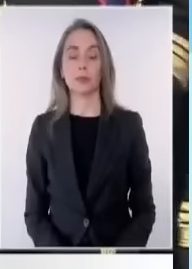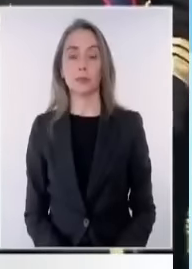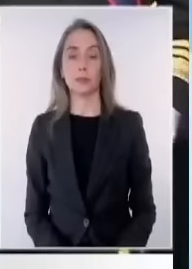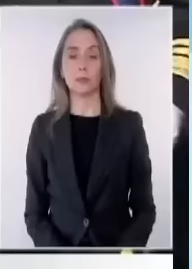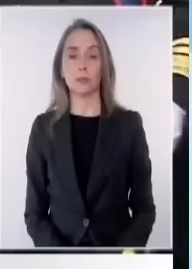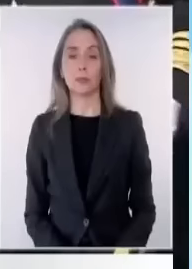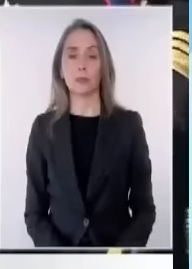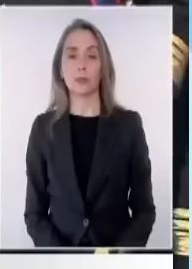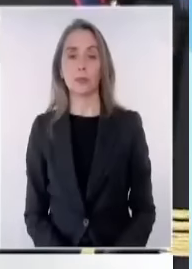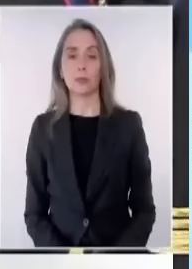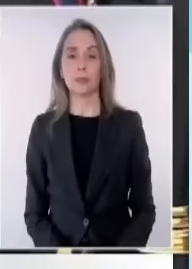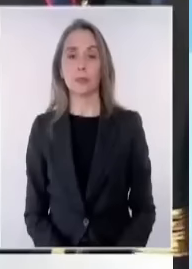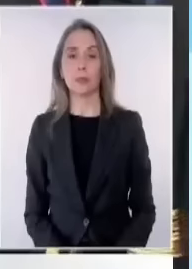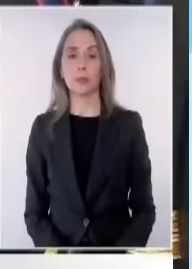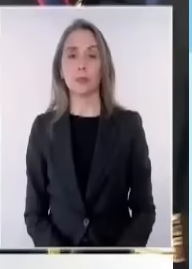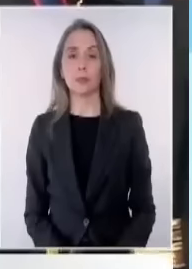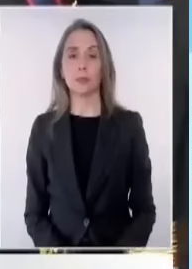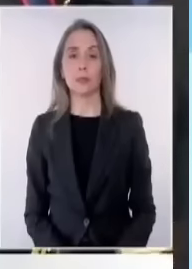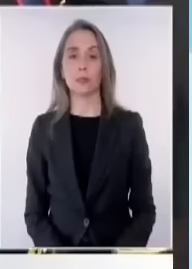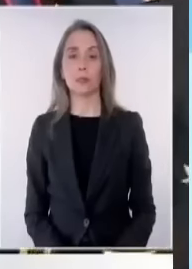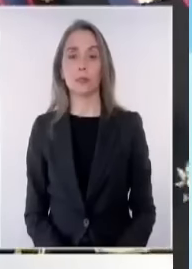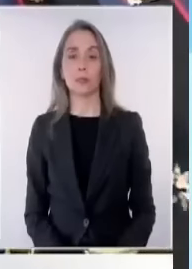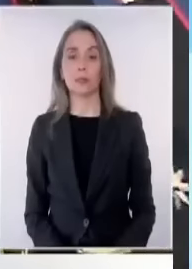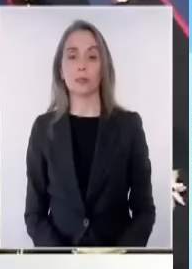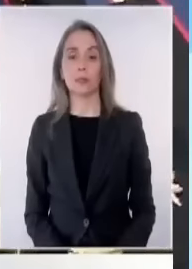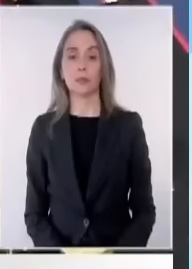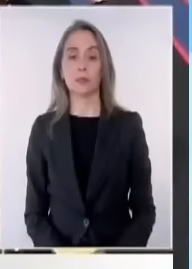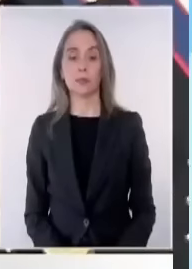Ahí tenemos al presidente Boric, Gabriel Boric.